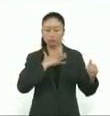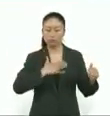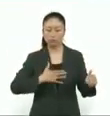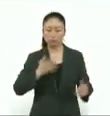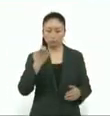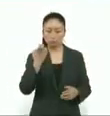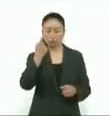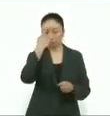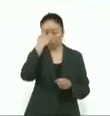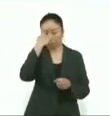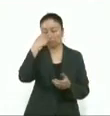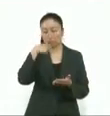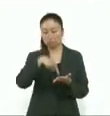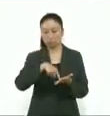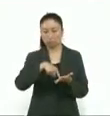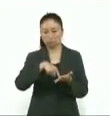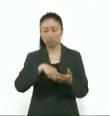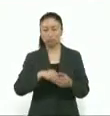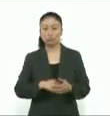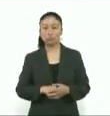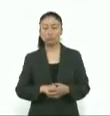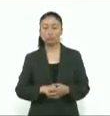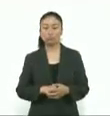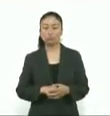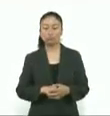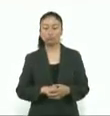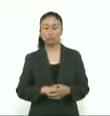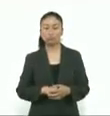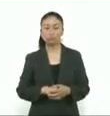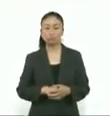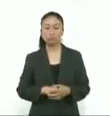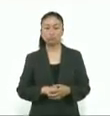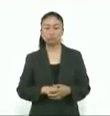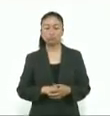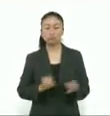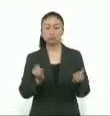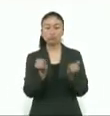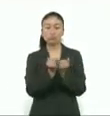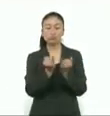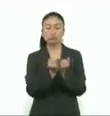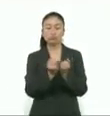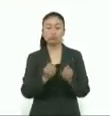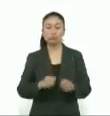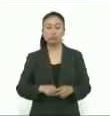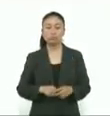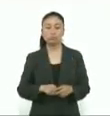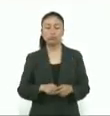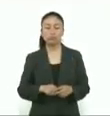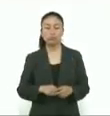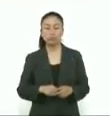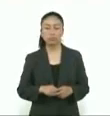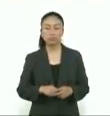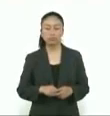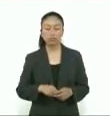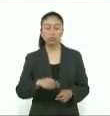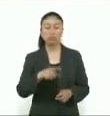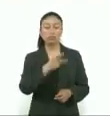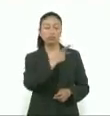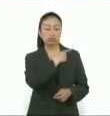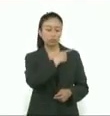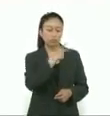justicia. Y creemos también que por el bien de todos, primero los